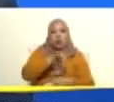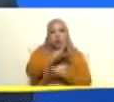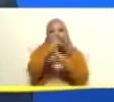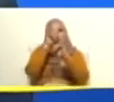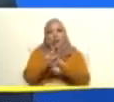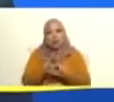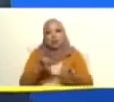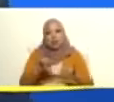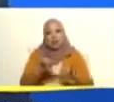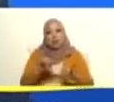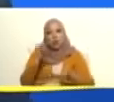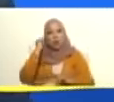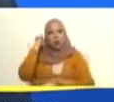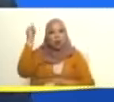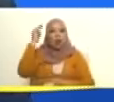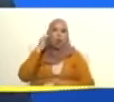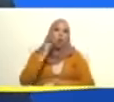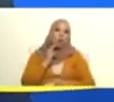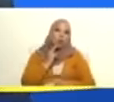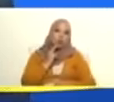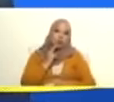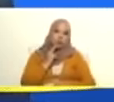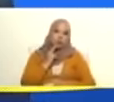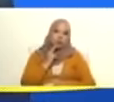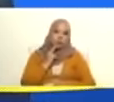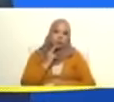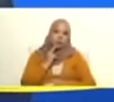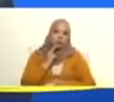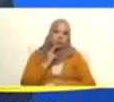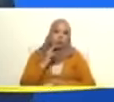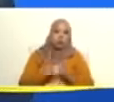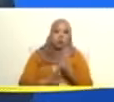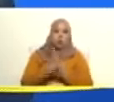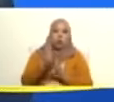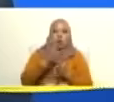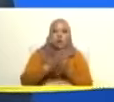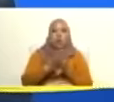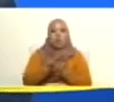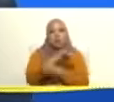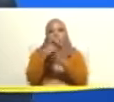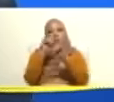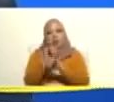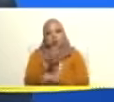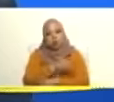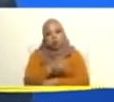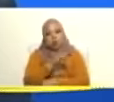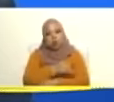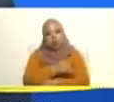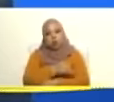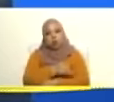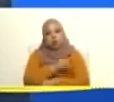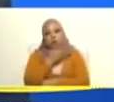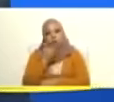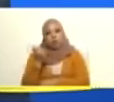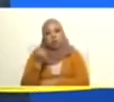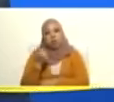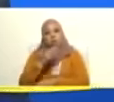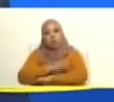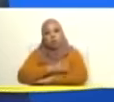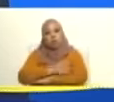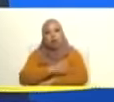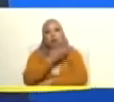idea bolivariana de Angostura, del máximo nivel de felicidad social, mejores condiciones